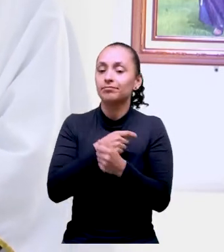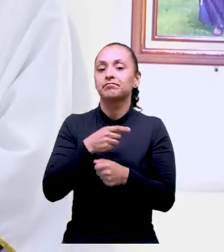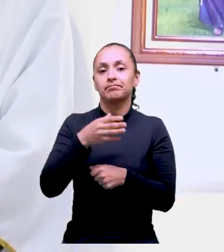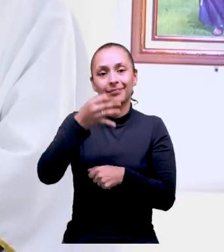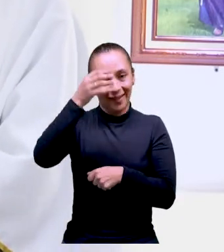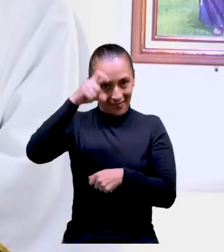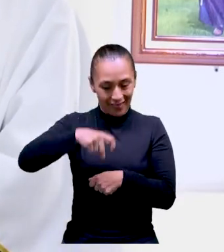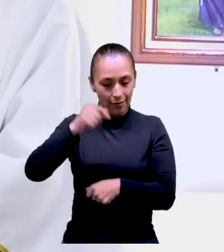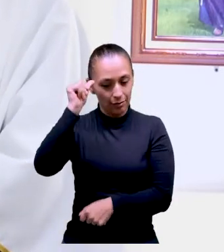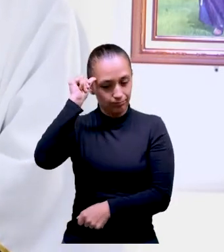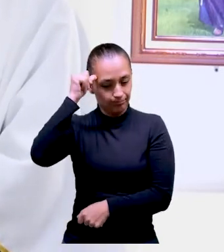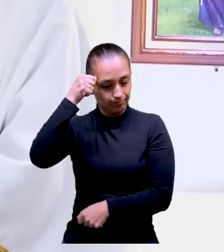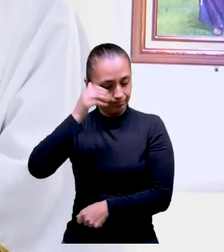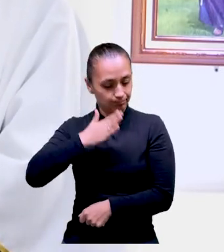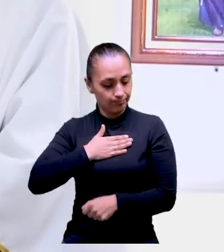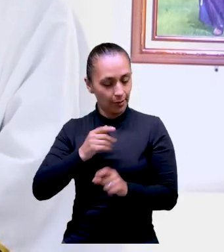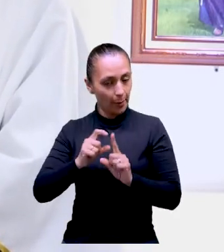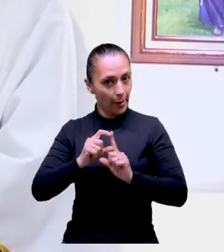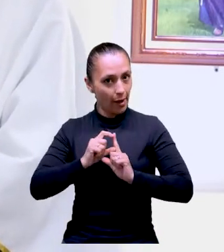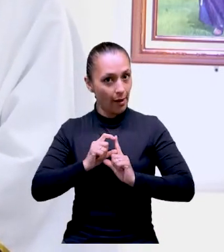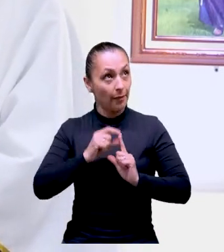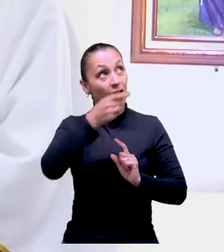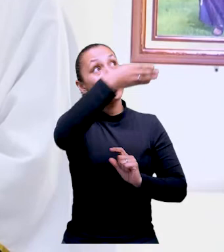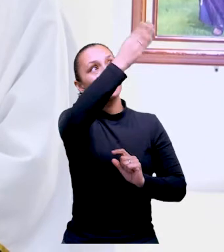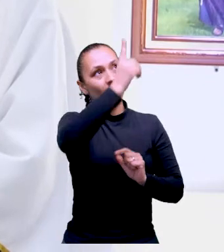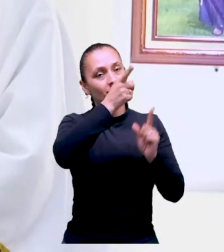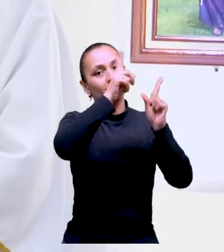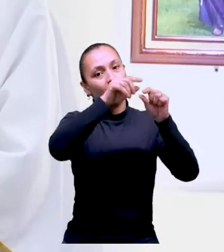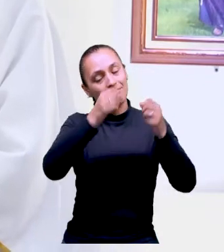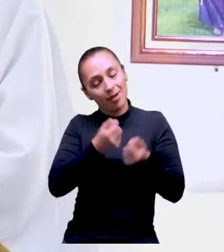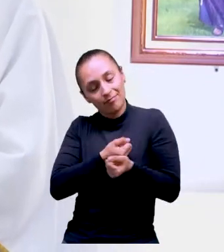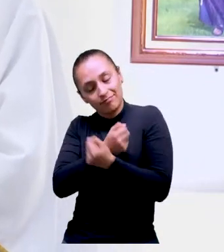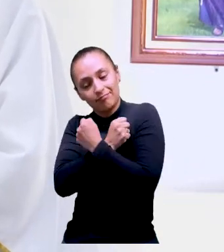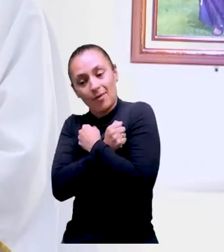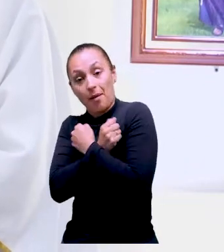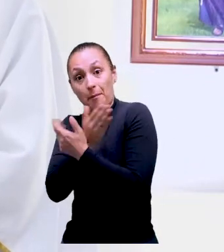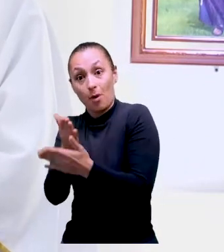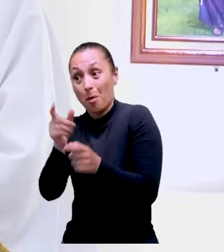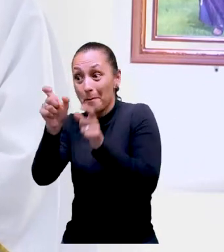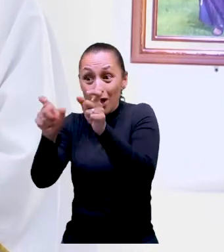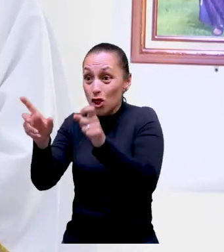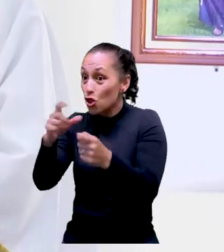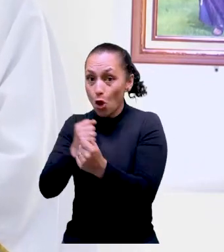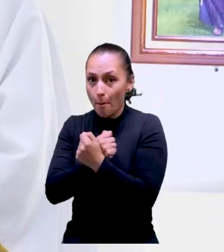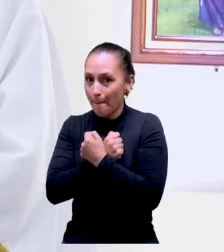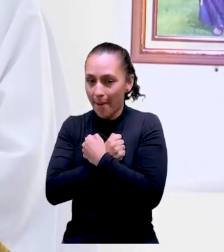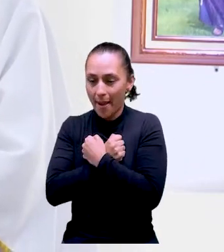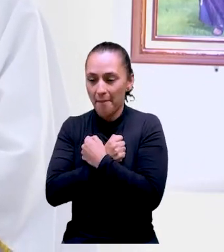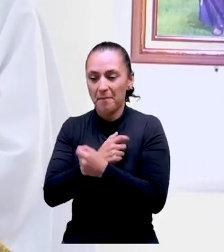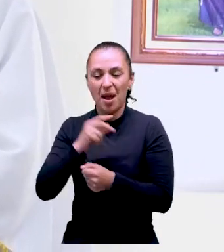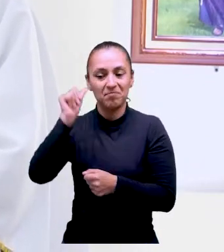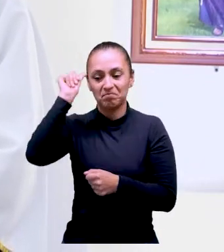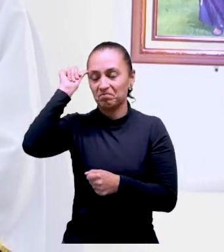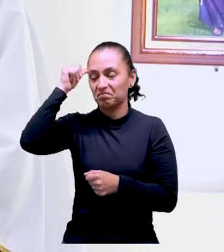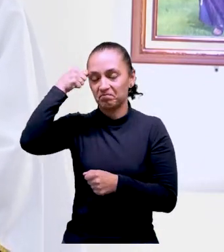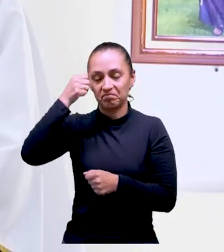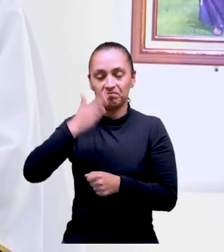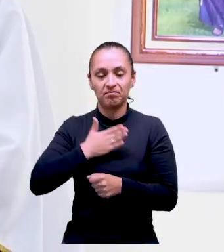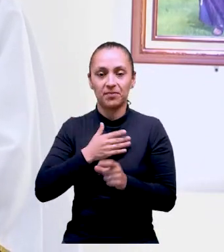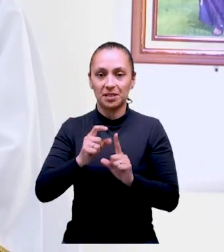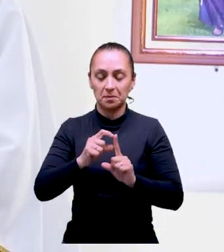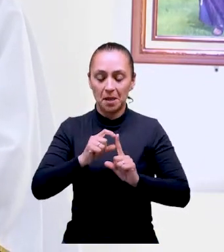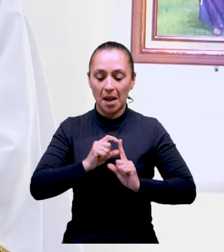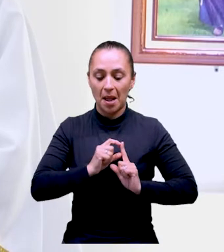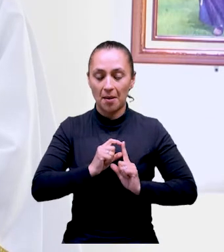y mi padre lo amará y vendremos a él y evitaremos en él el que no me ama